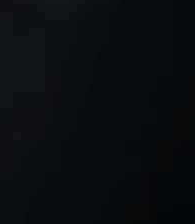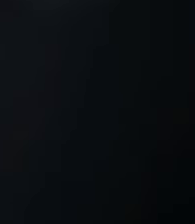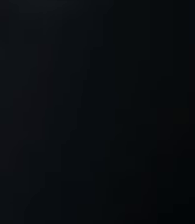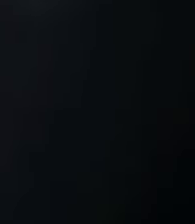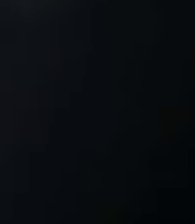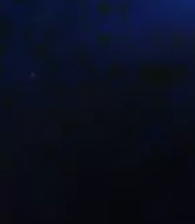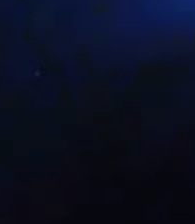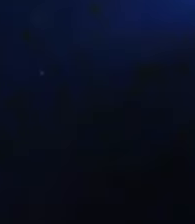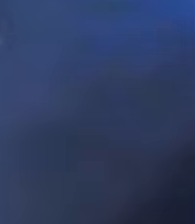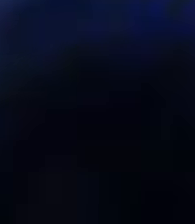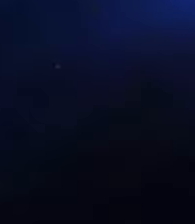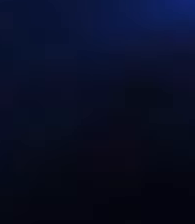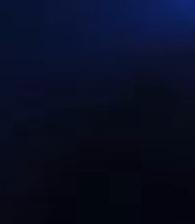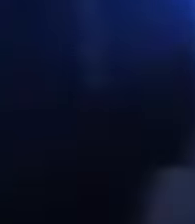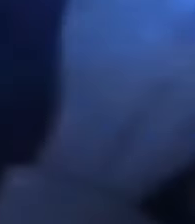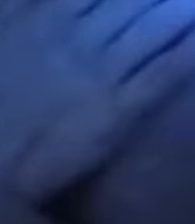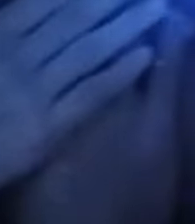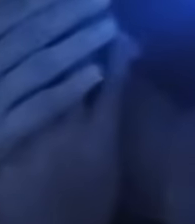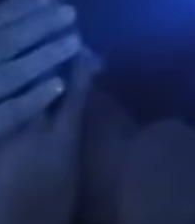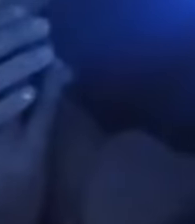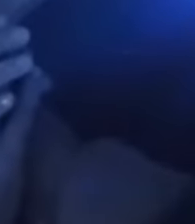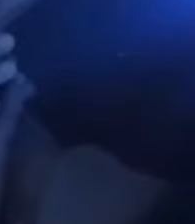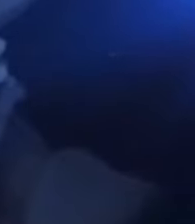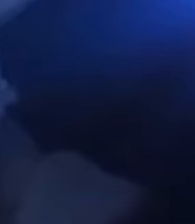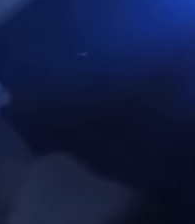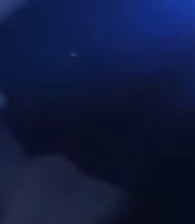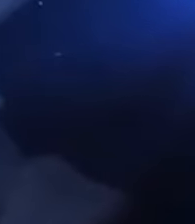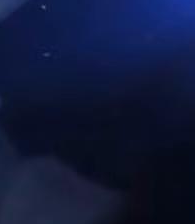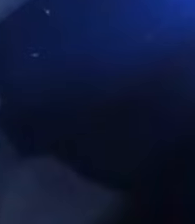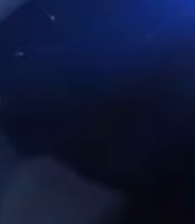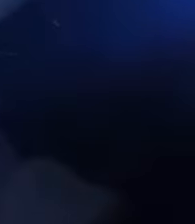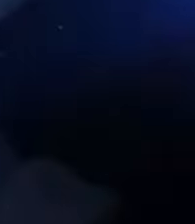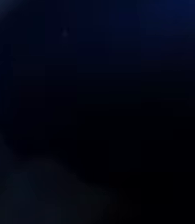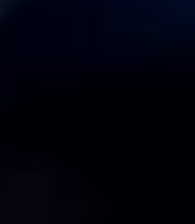de la noche por TV Perú Noticias.